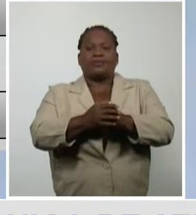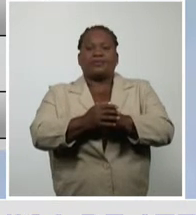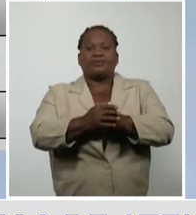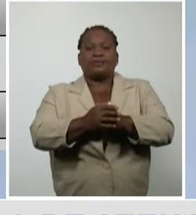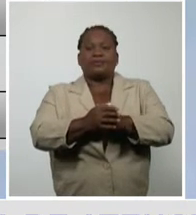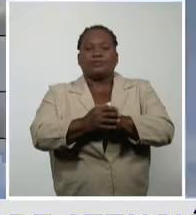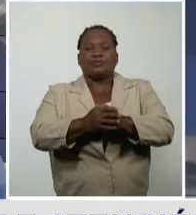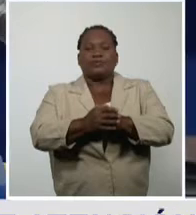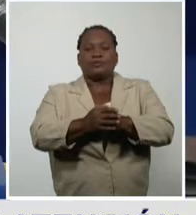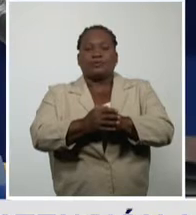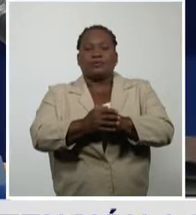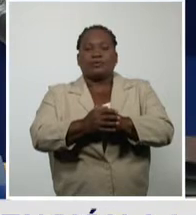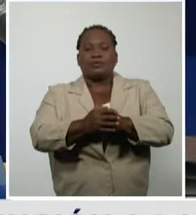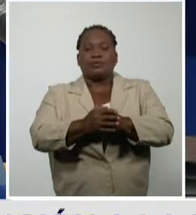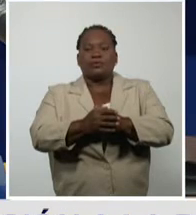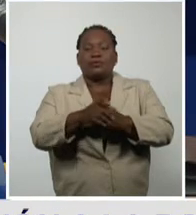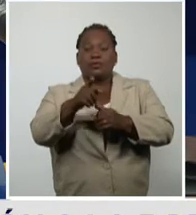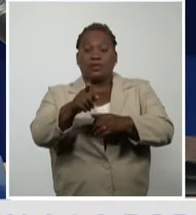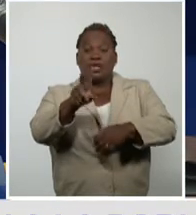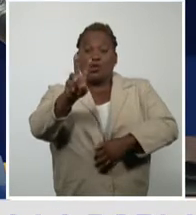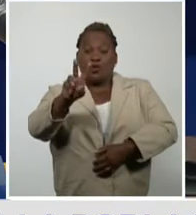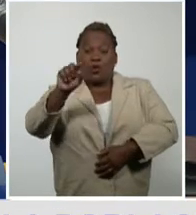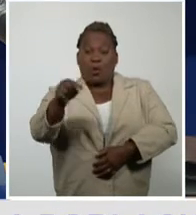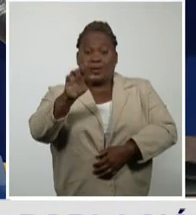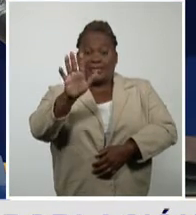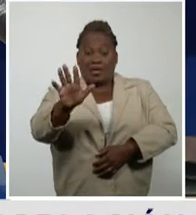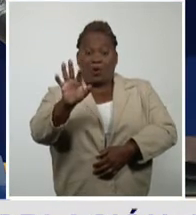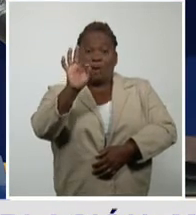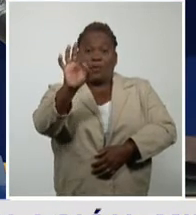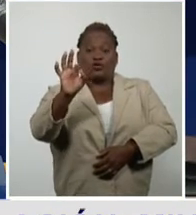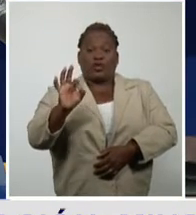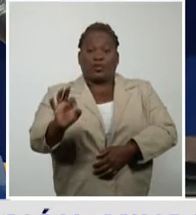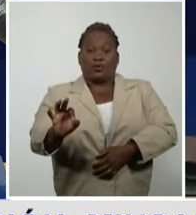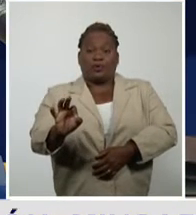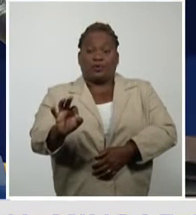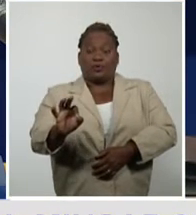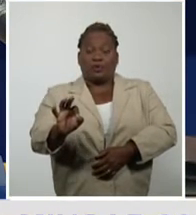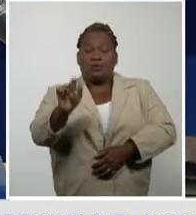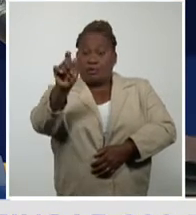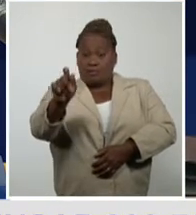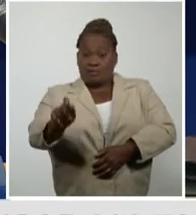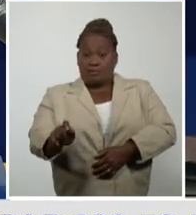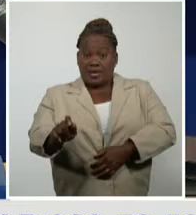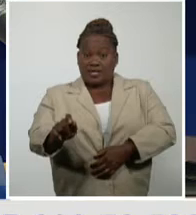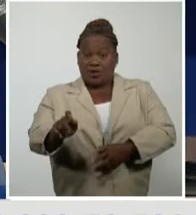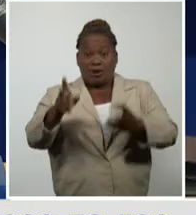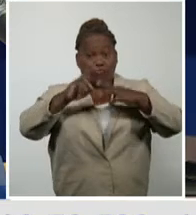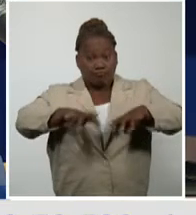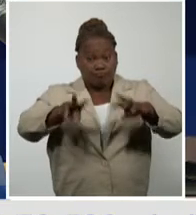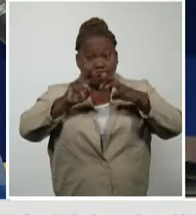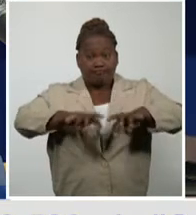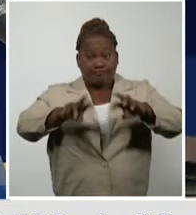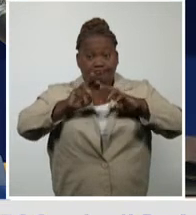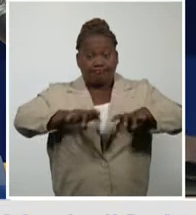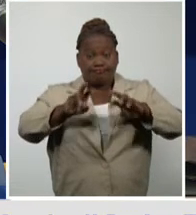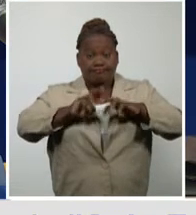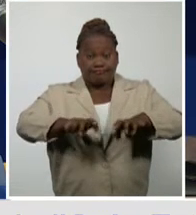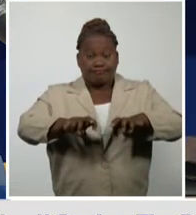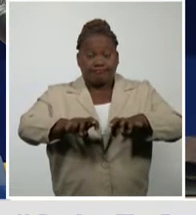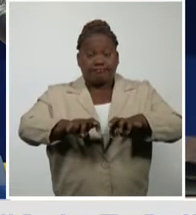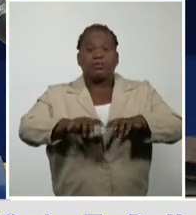COVID-19. O sea, el 2,5% de las personas que se han estudiado pues han